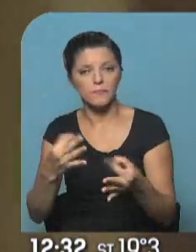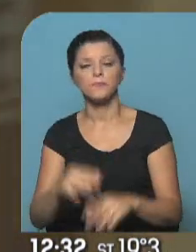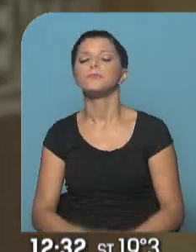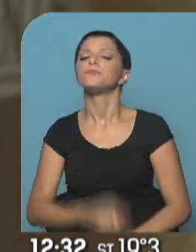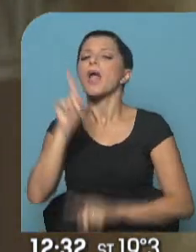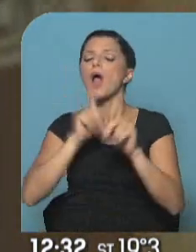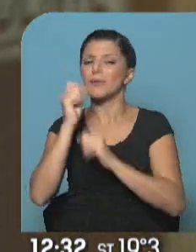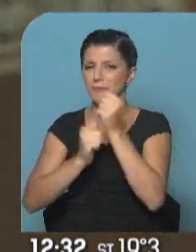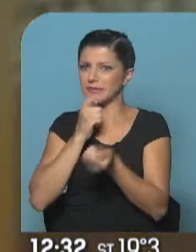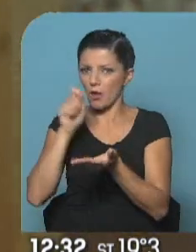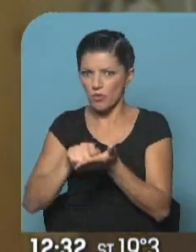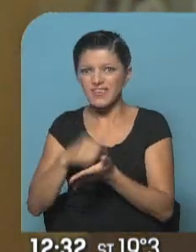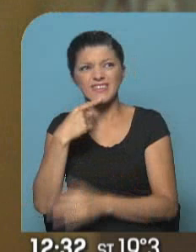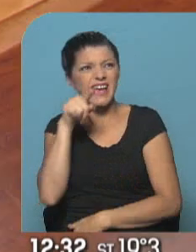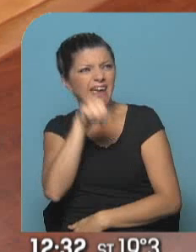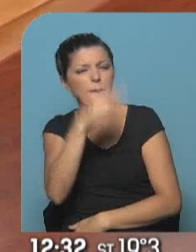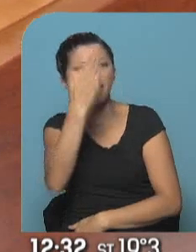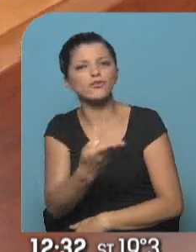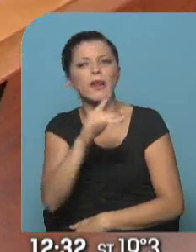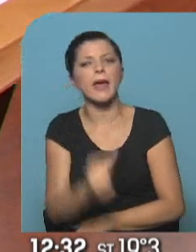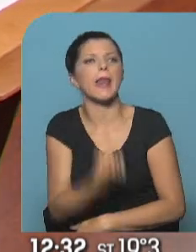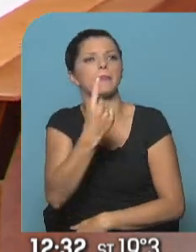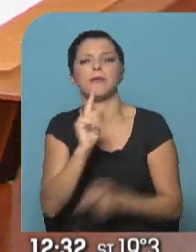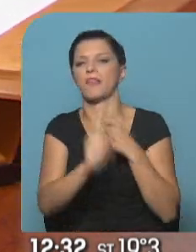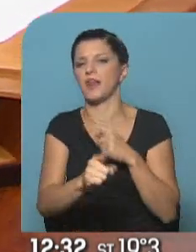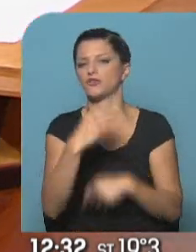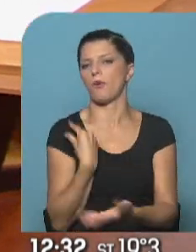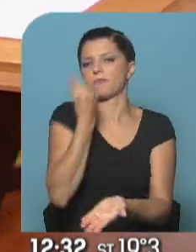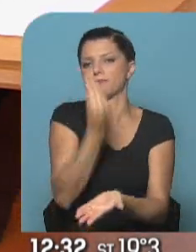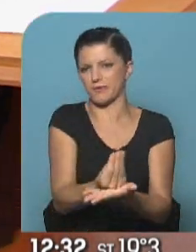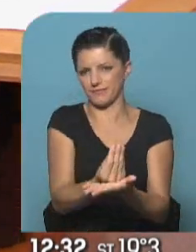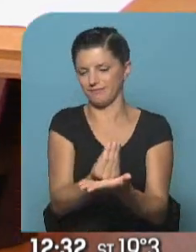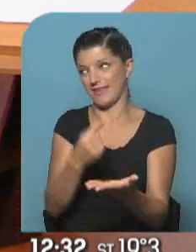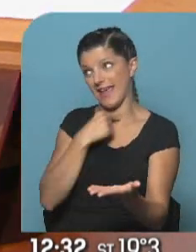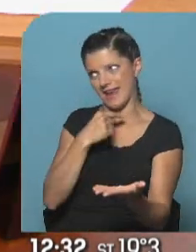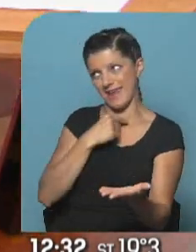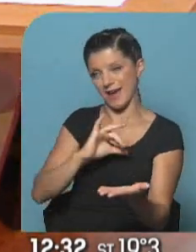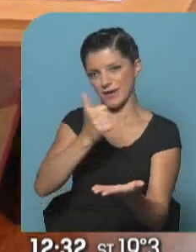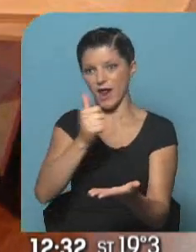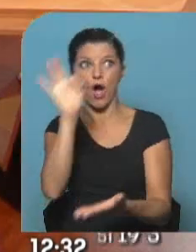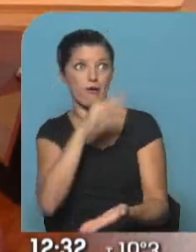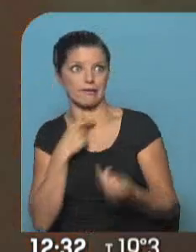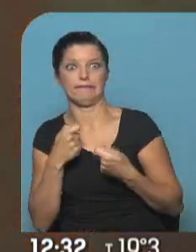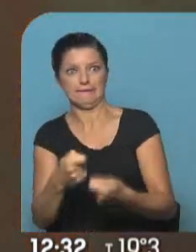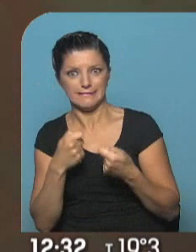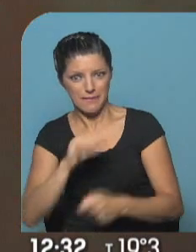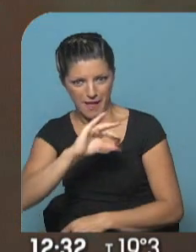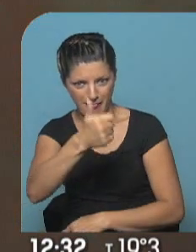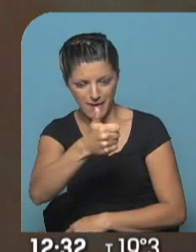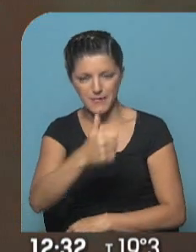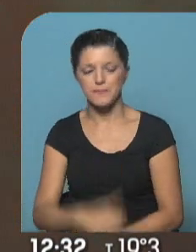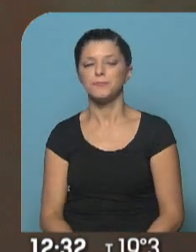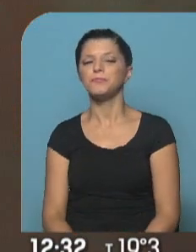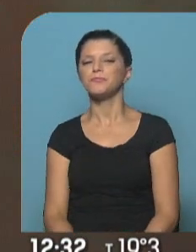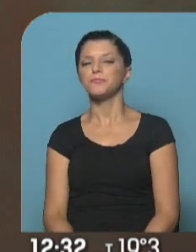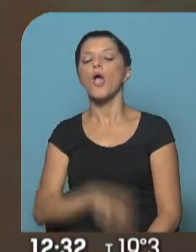estaban señalando que podría llegar a ganar en primera vuelta. Estaban implorando que ganara en primera vuelta. O queriendo imponer que ganara en primera vuelta. Sí, en cierto modo.